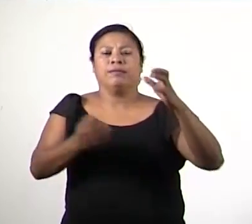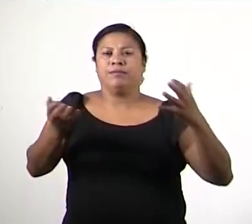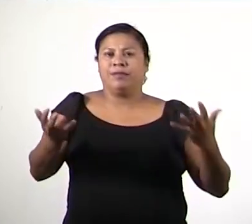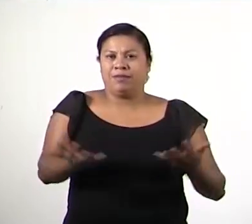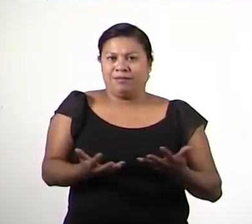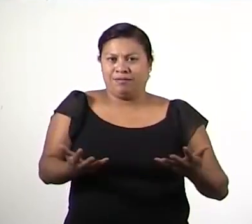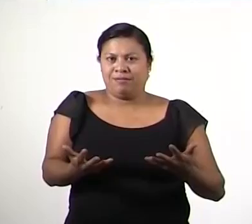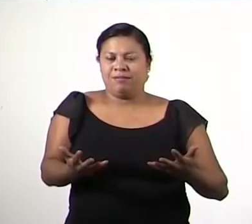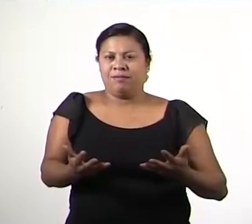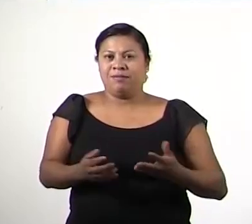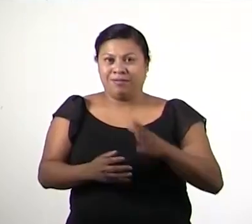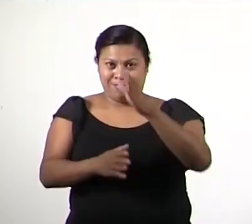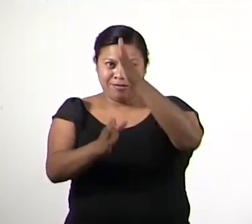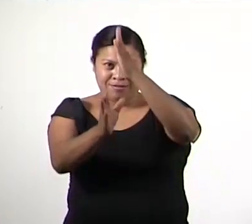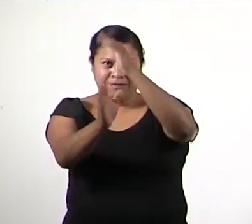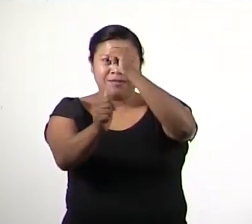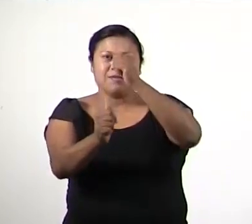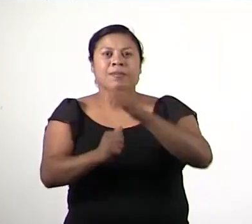¿Estamos de acuerdo?